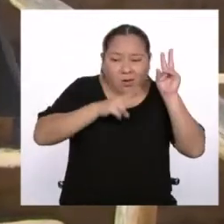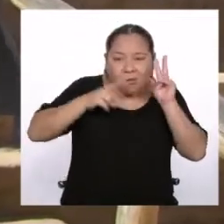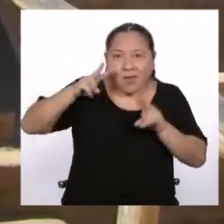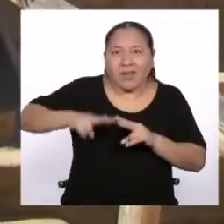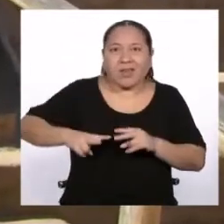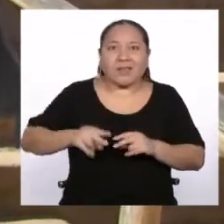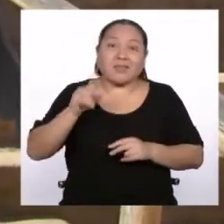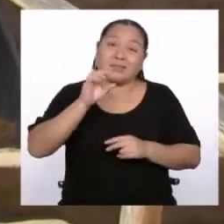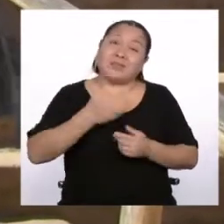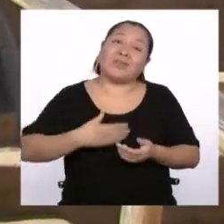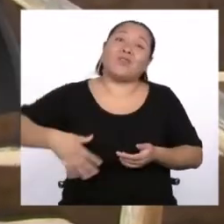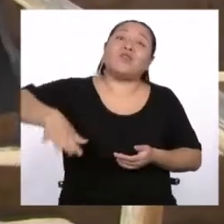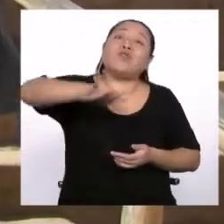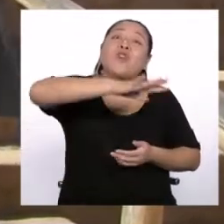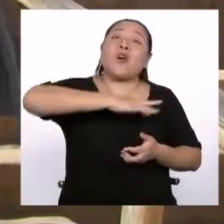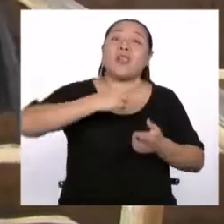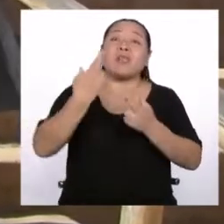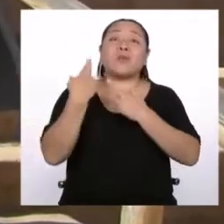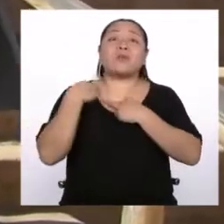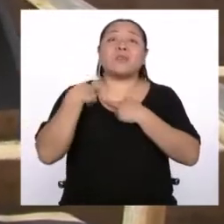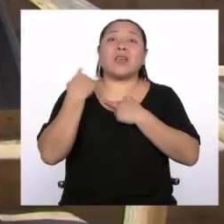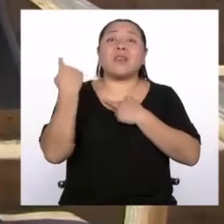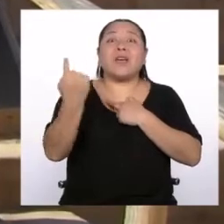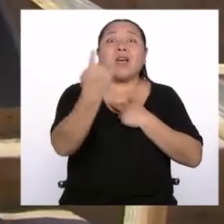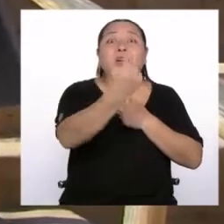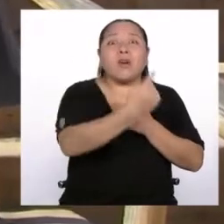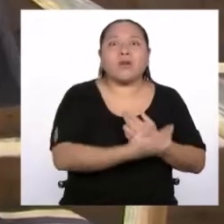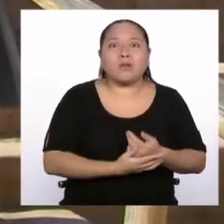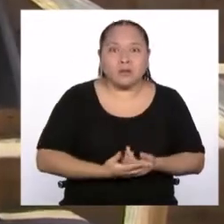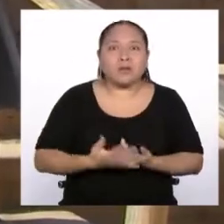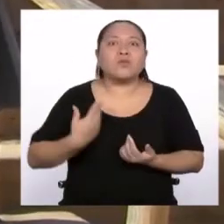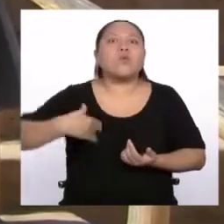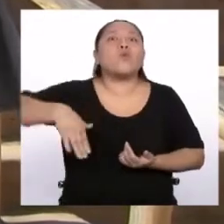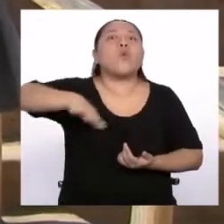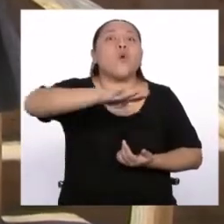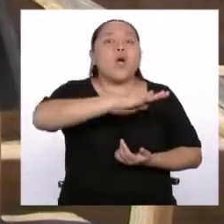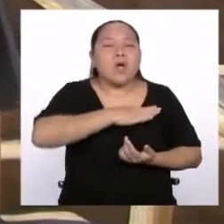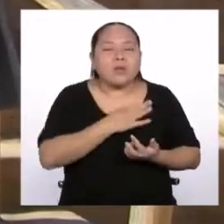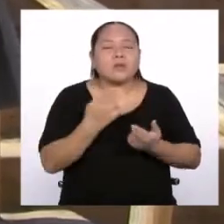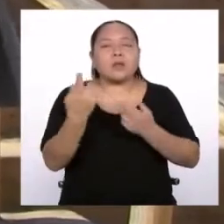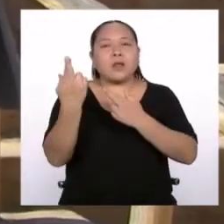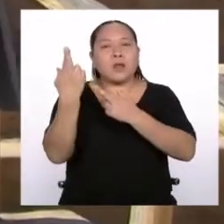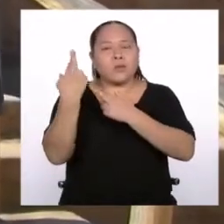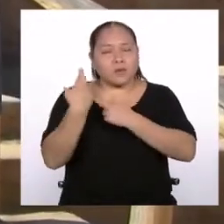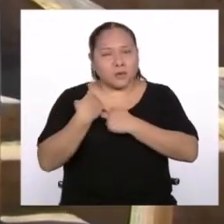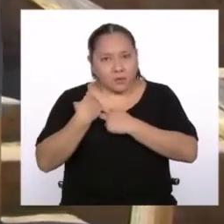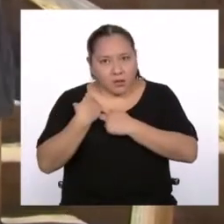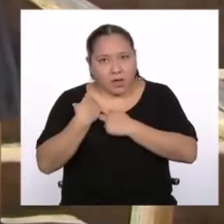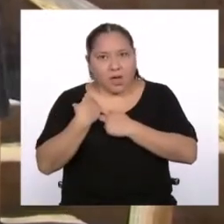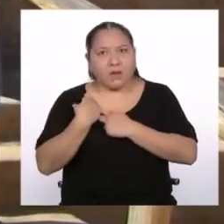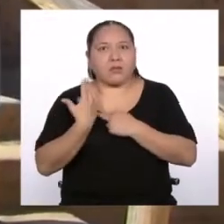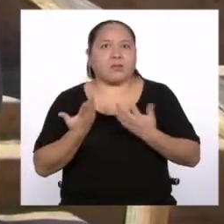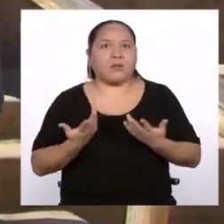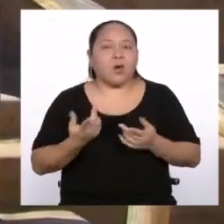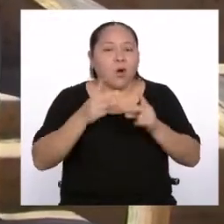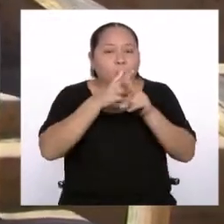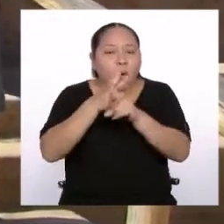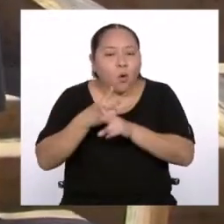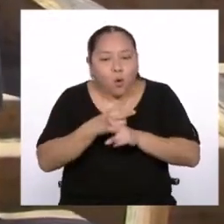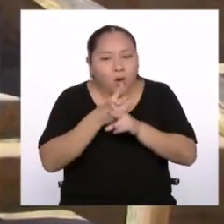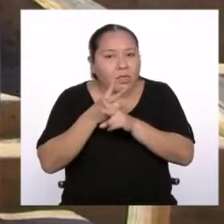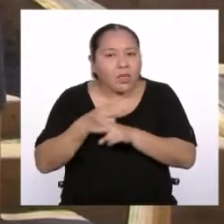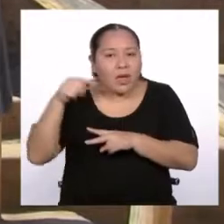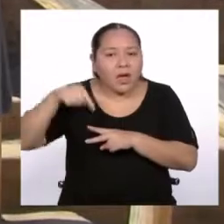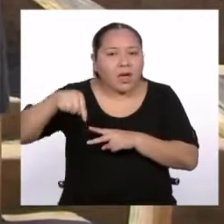responsabilidad, lo digo una vez más, ya deben estar cansados de esto, pero bueno, insisto, es nuestra responsabilidad cuidar